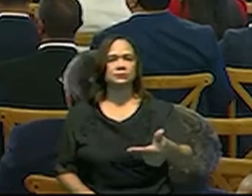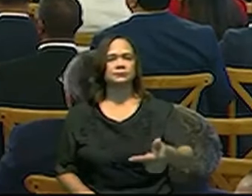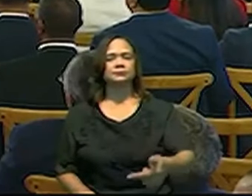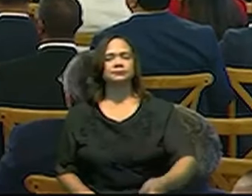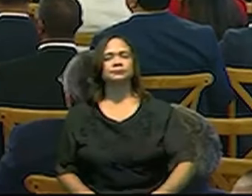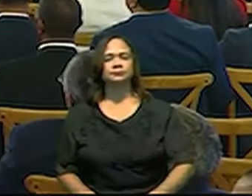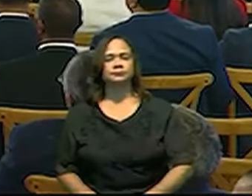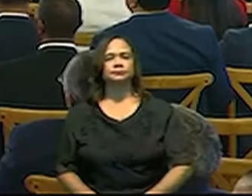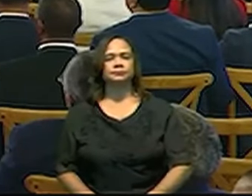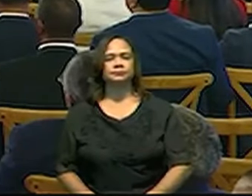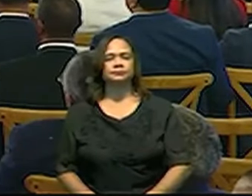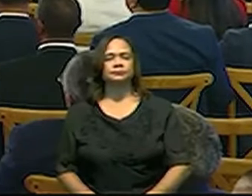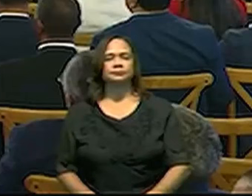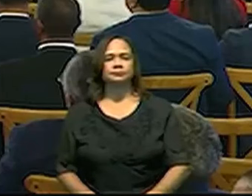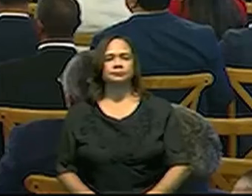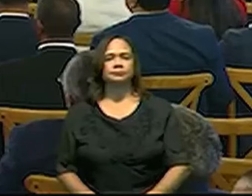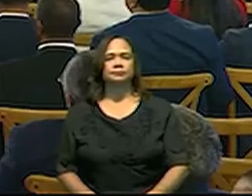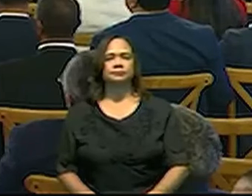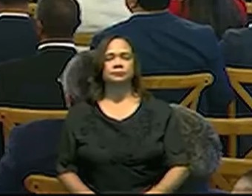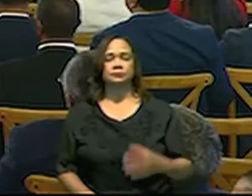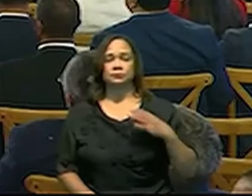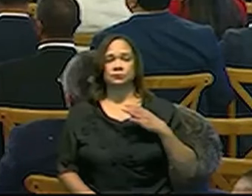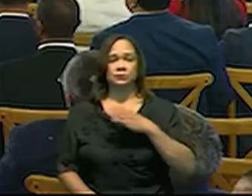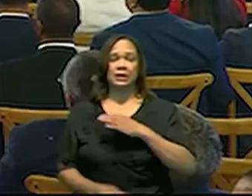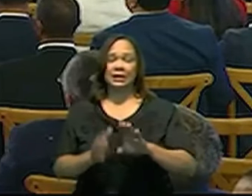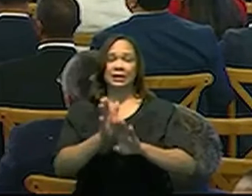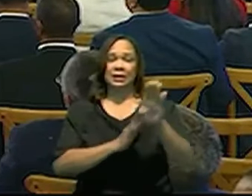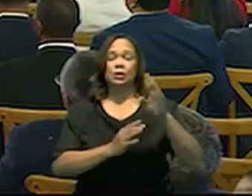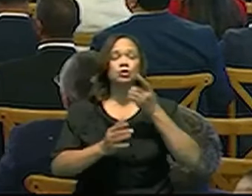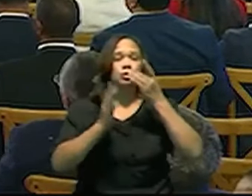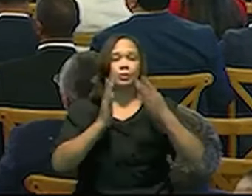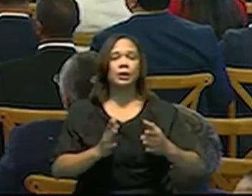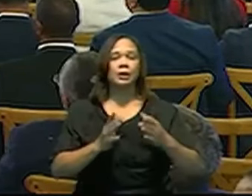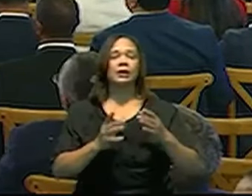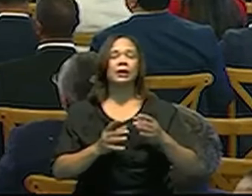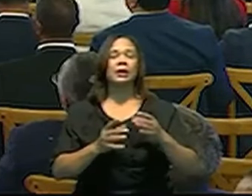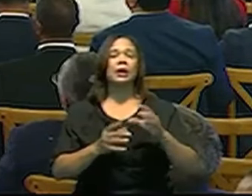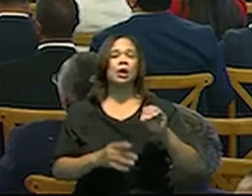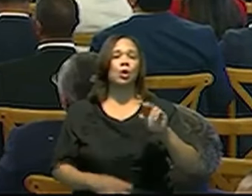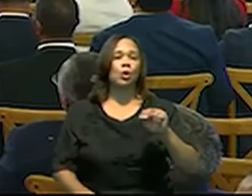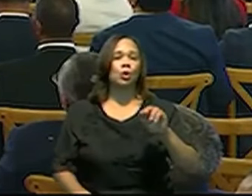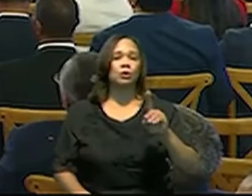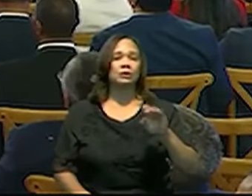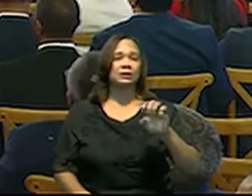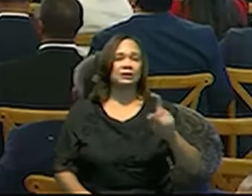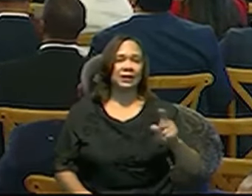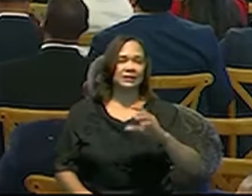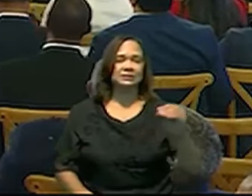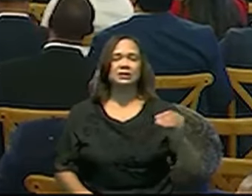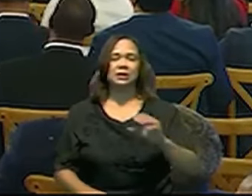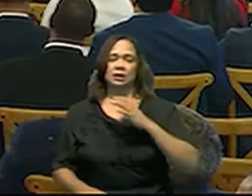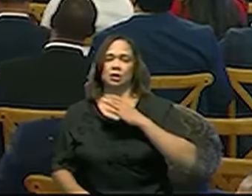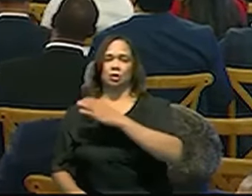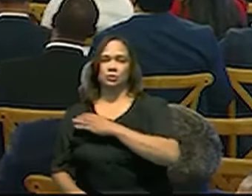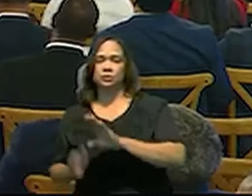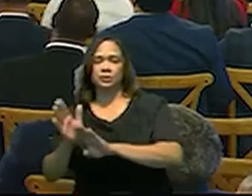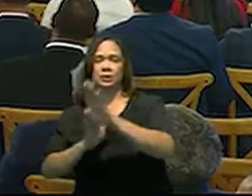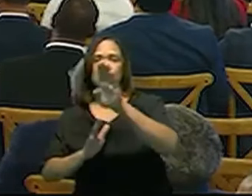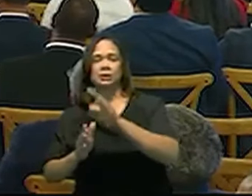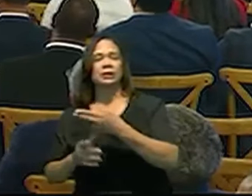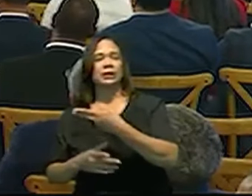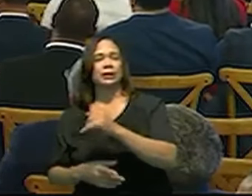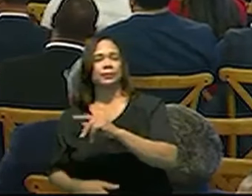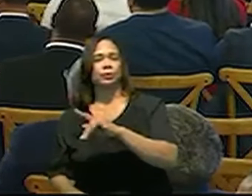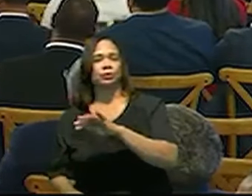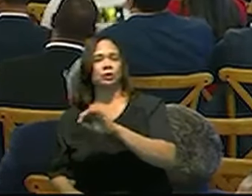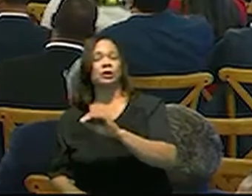El Consejo de Desarrollo Dominicano del Exterior, CONDEX, y la Comisión Empresarial para el Desarrollo Hipotecario